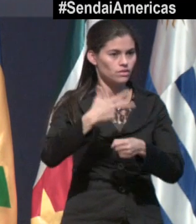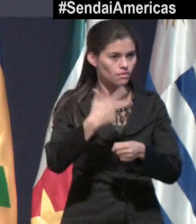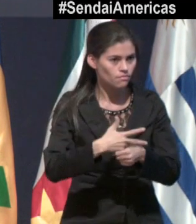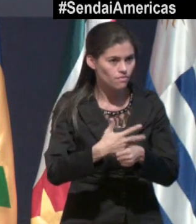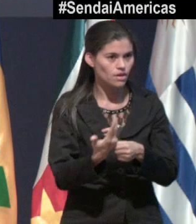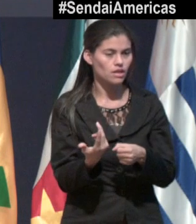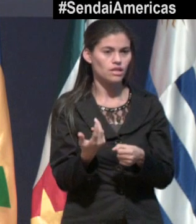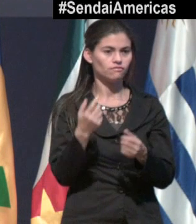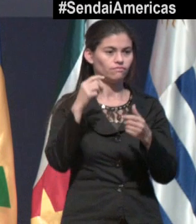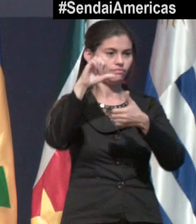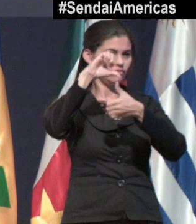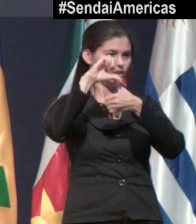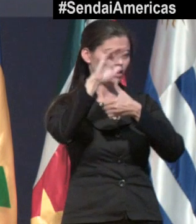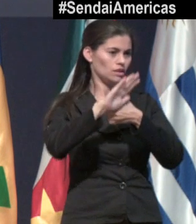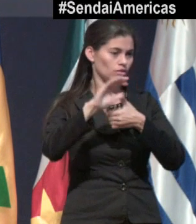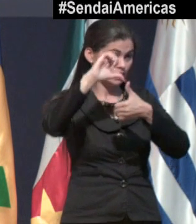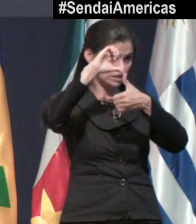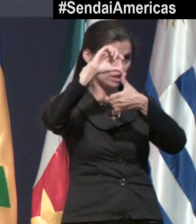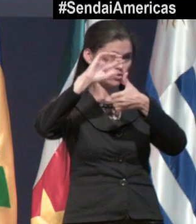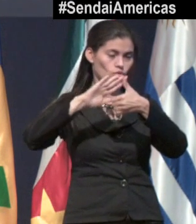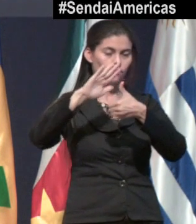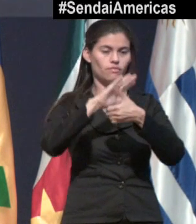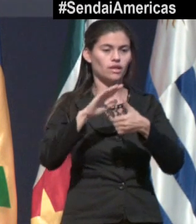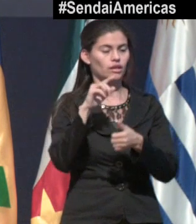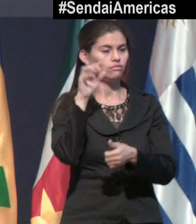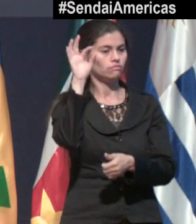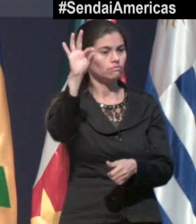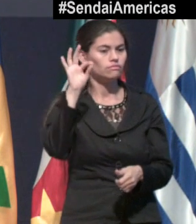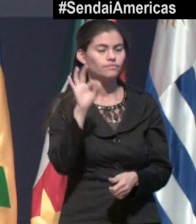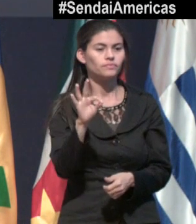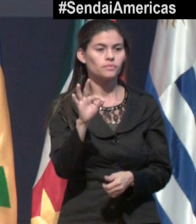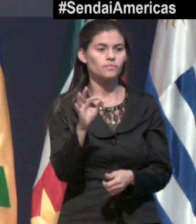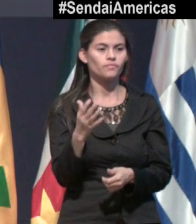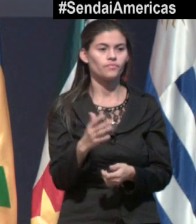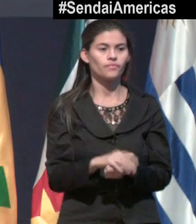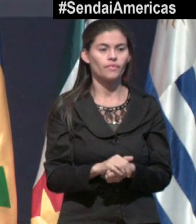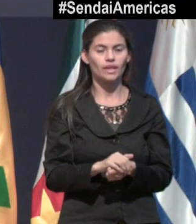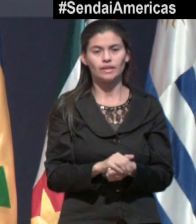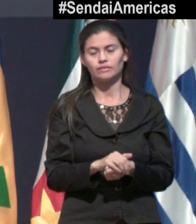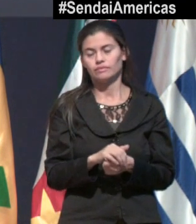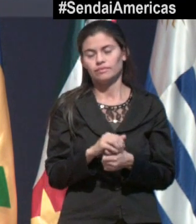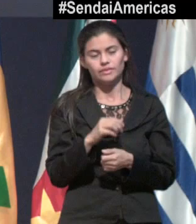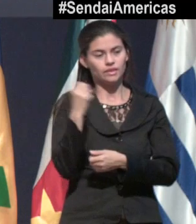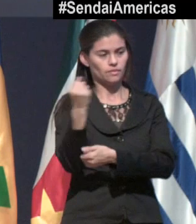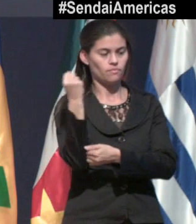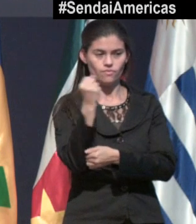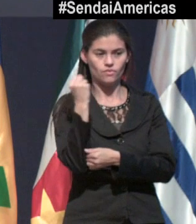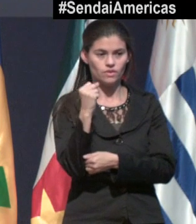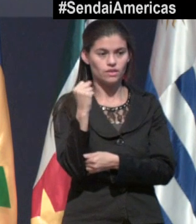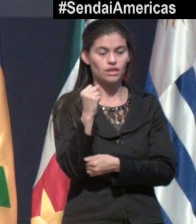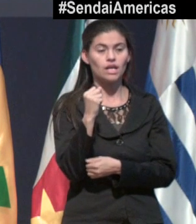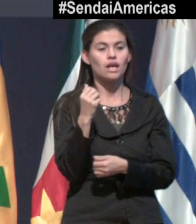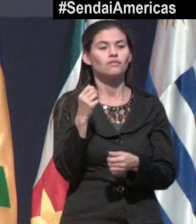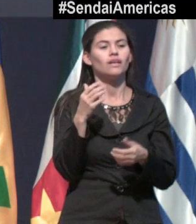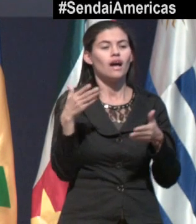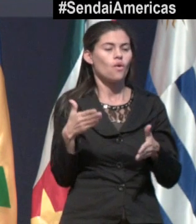en Centroamérica, donde ese porcentaje es bastante significativa. Entonces,